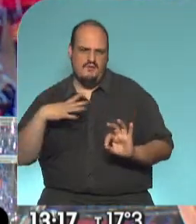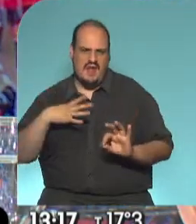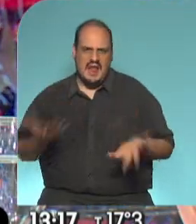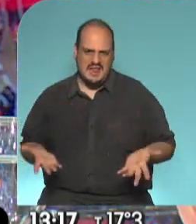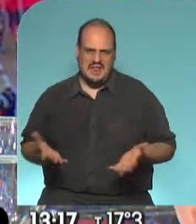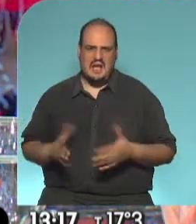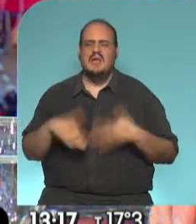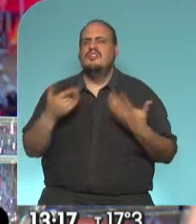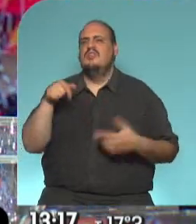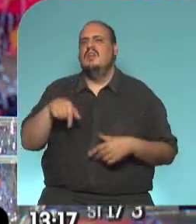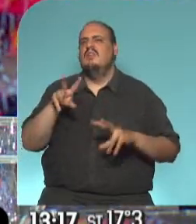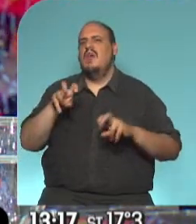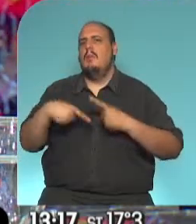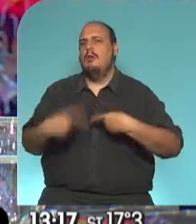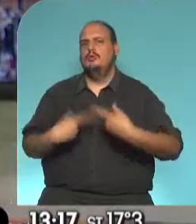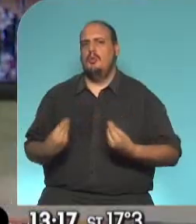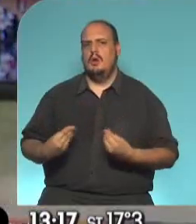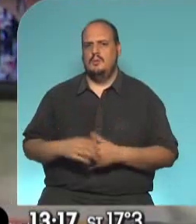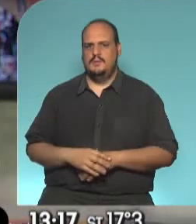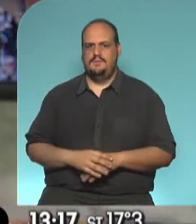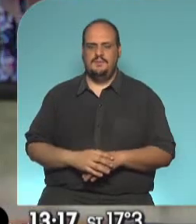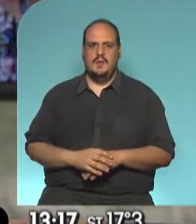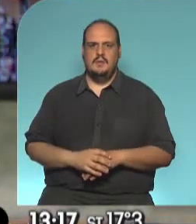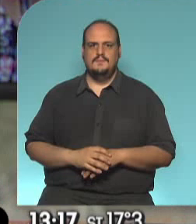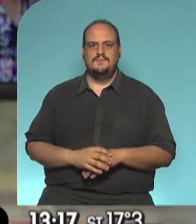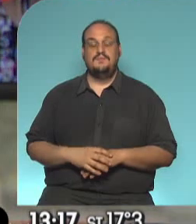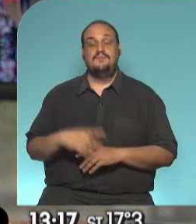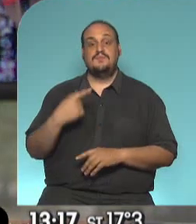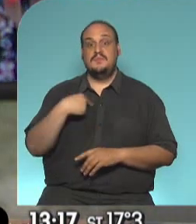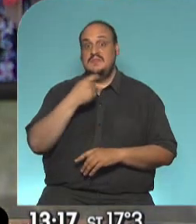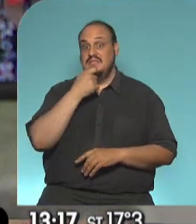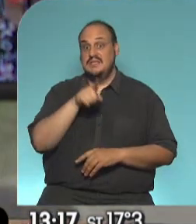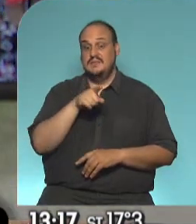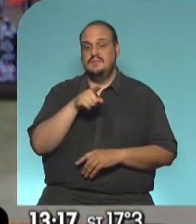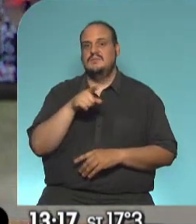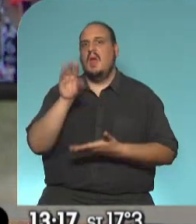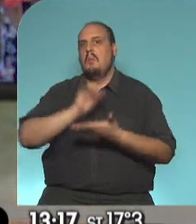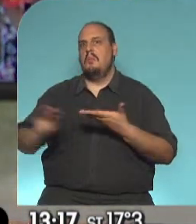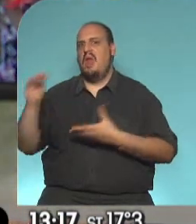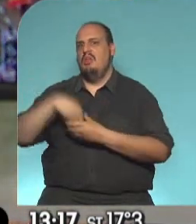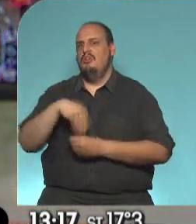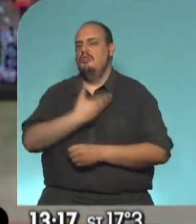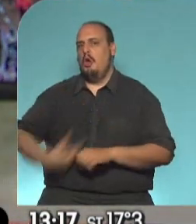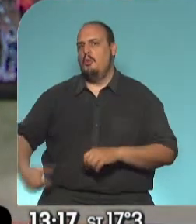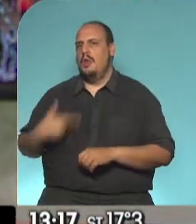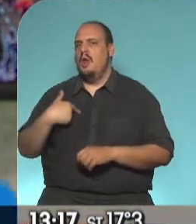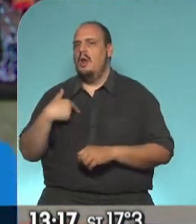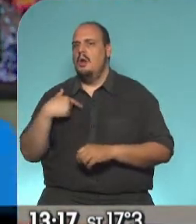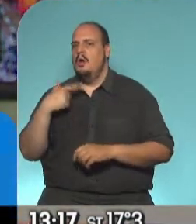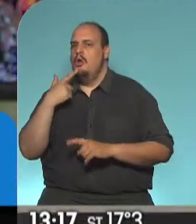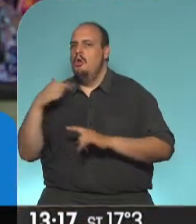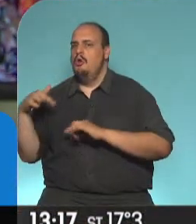por eso la pregunta es cómo sigue todo es bueno en parte si uno va viendo qué es lo que están diciendo algunos funcionarios y lo que vienen y en